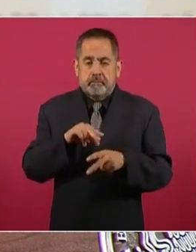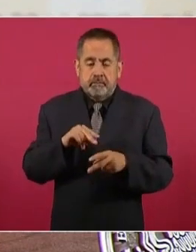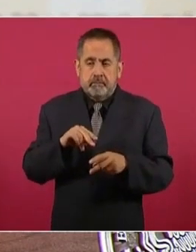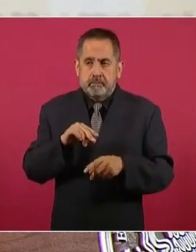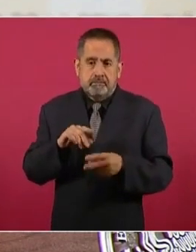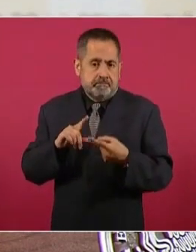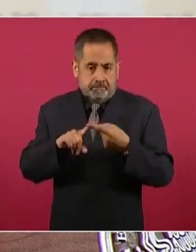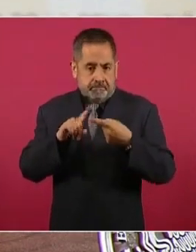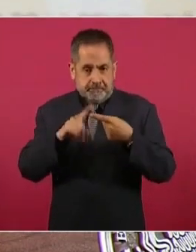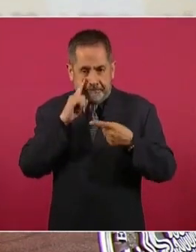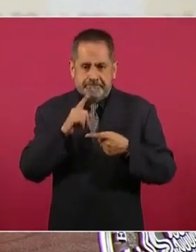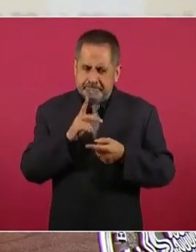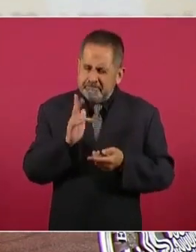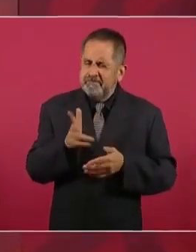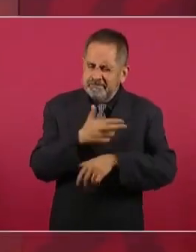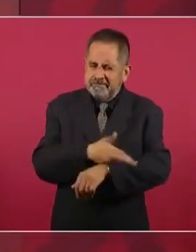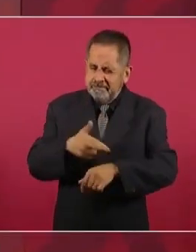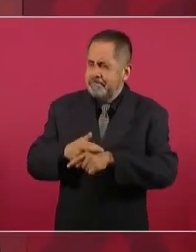que ahí vamos